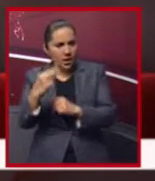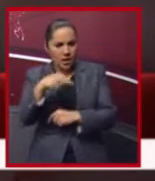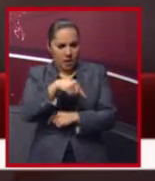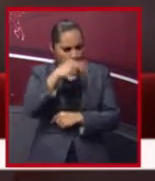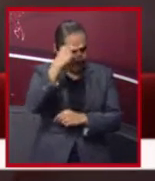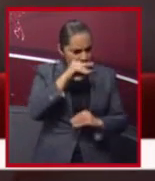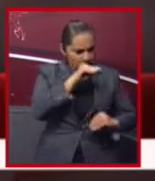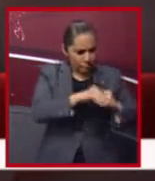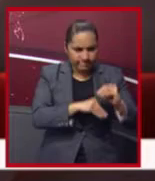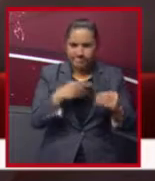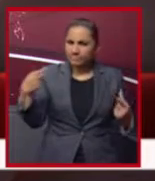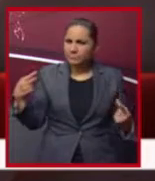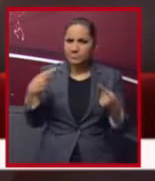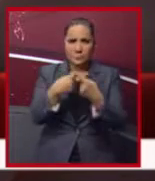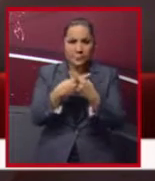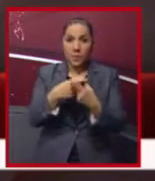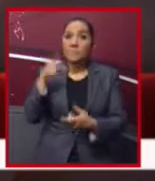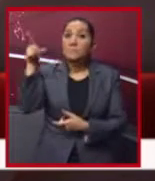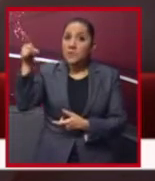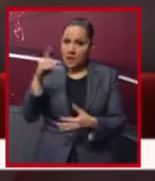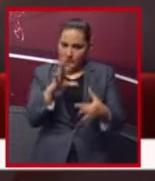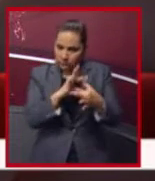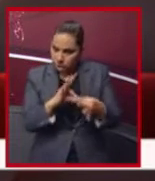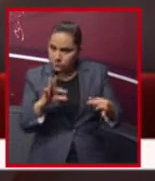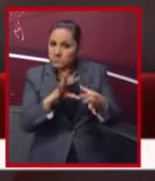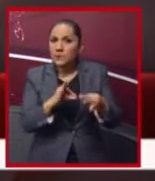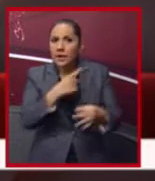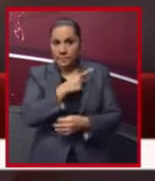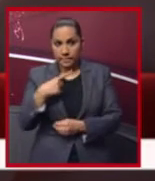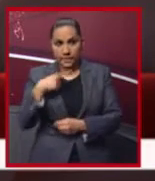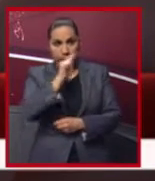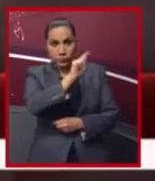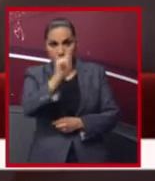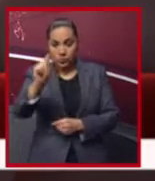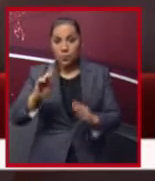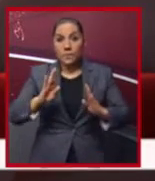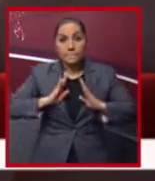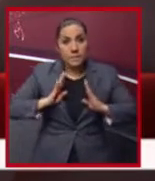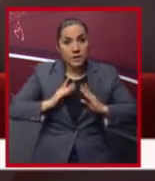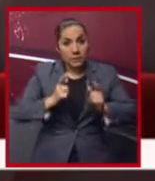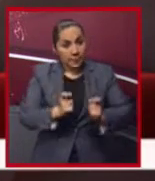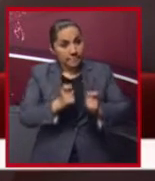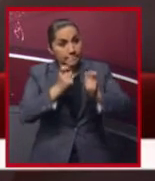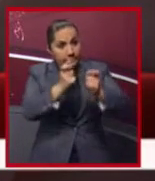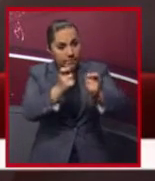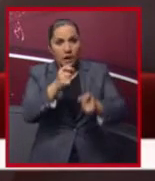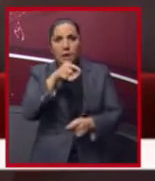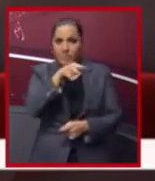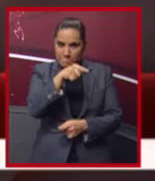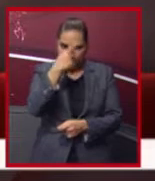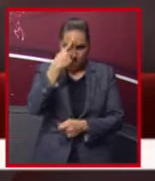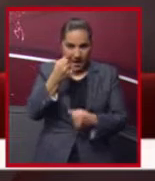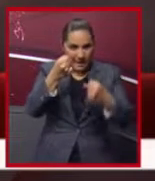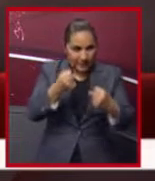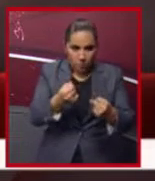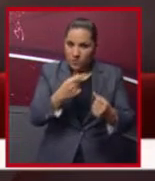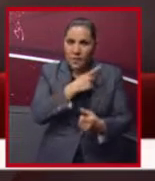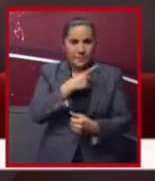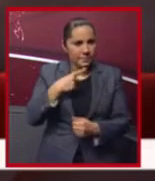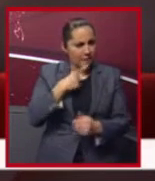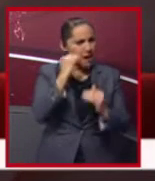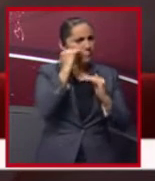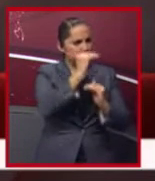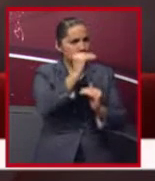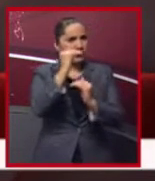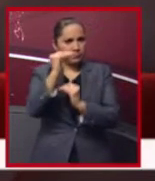obligación de restringir las labores de las Fuerzas Armadas en tareas de seguridad pública. Estas